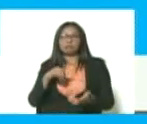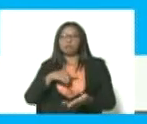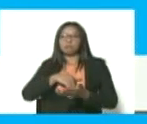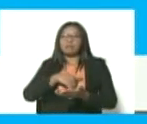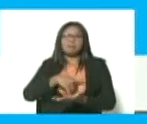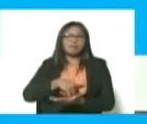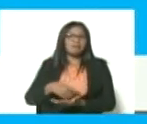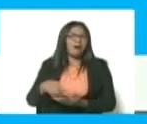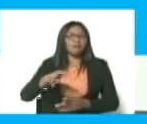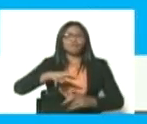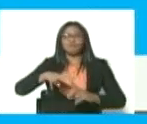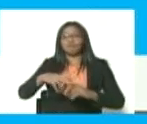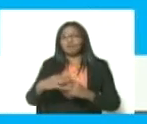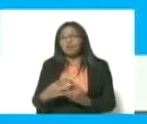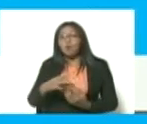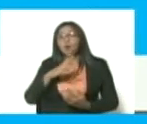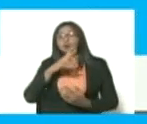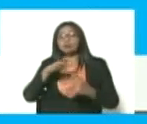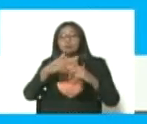controla el territorio.